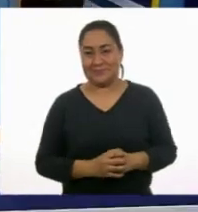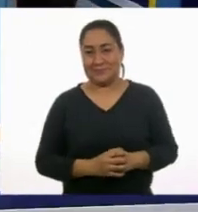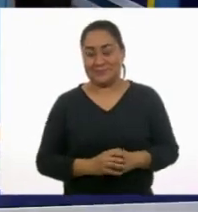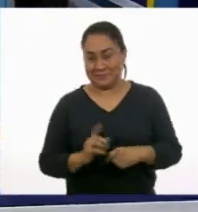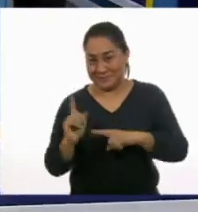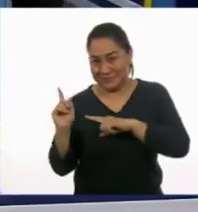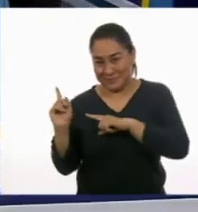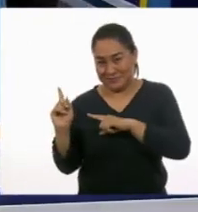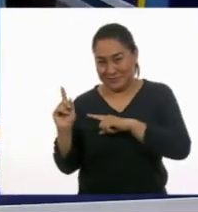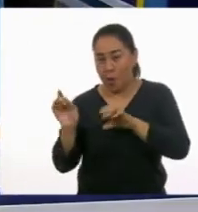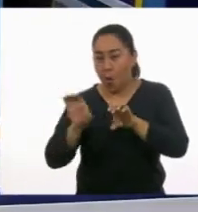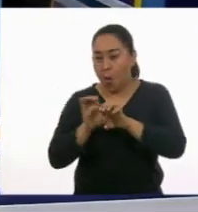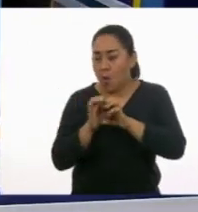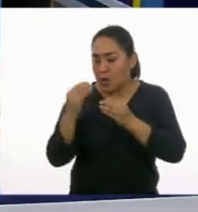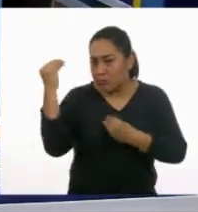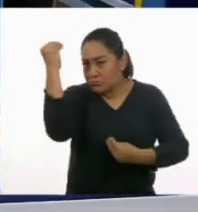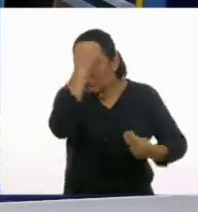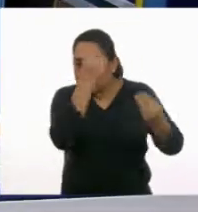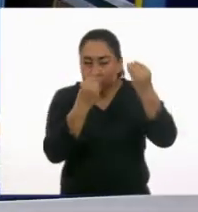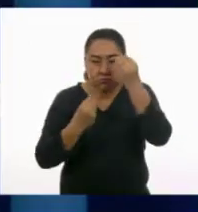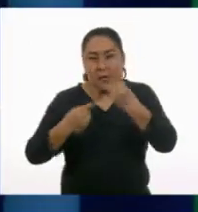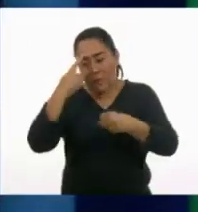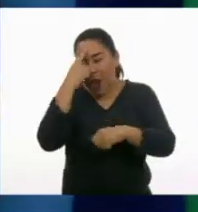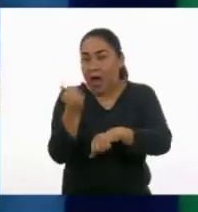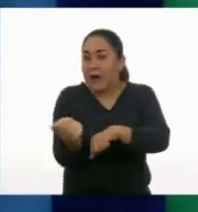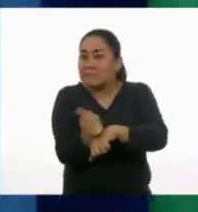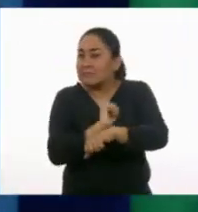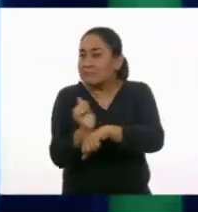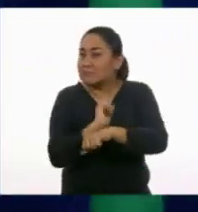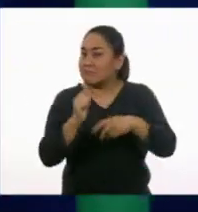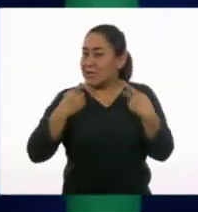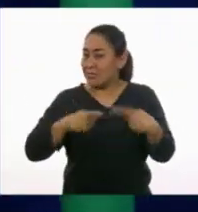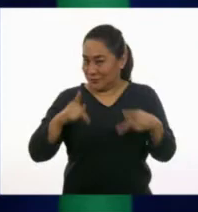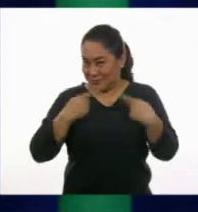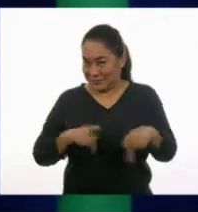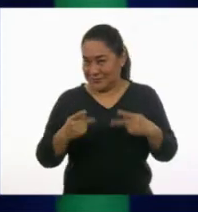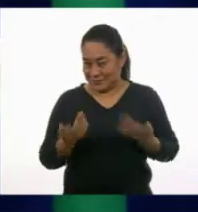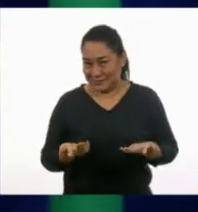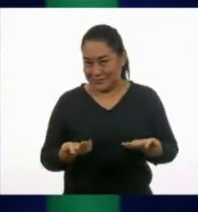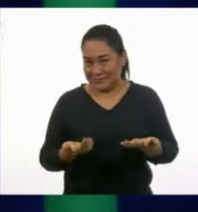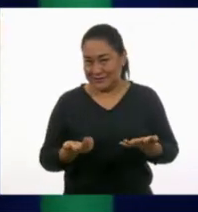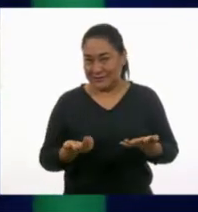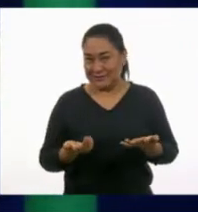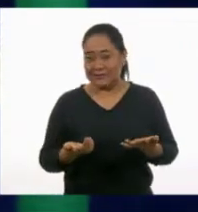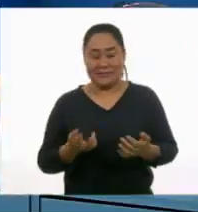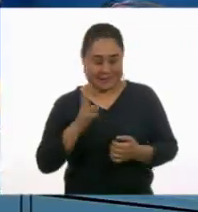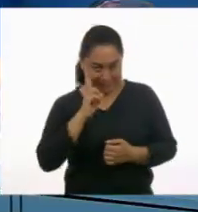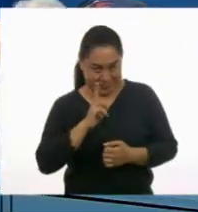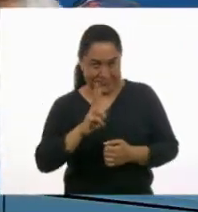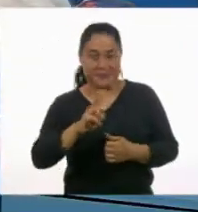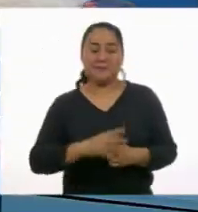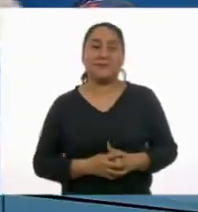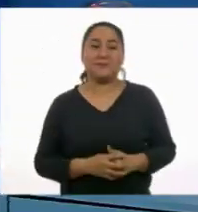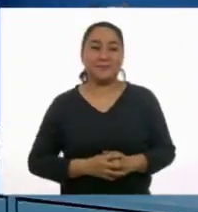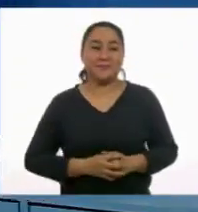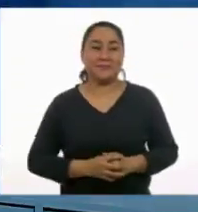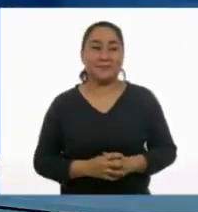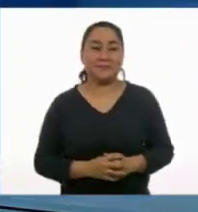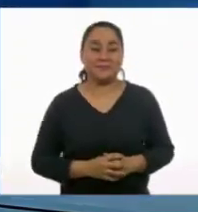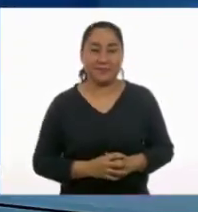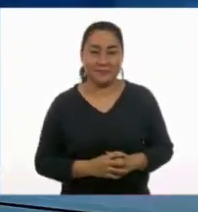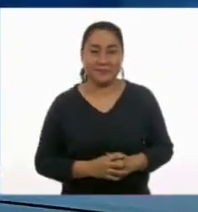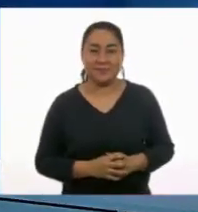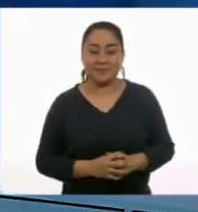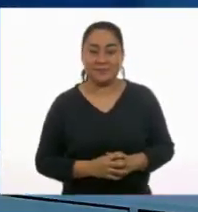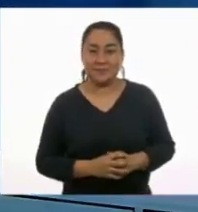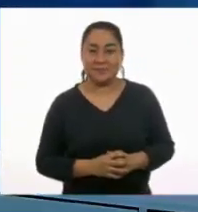de construcción. Ajá. Aquí estamos en este proceso y... Sí, muy bien. Ajá, muy bien.